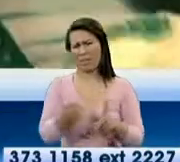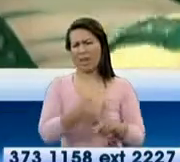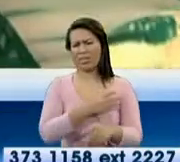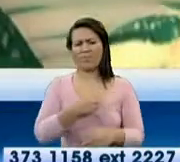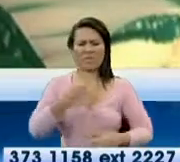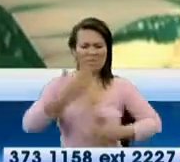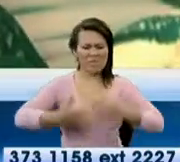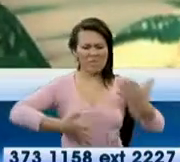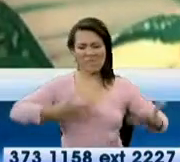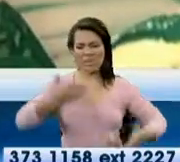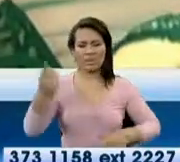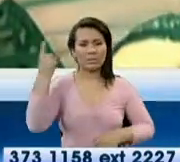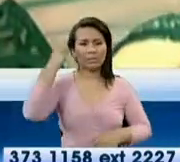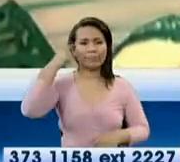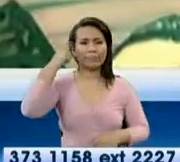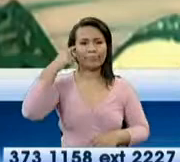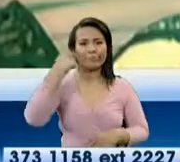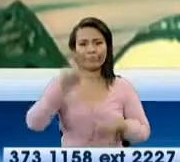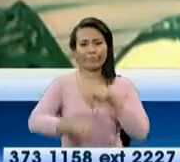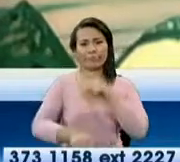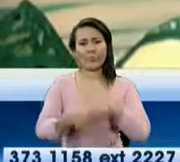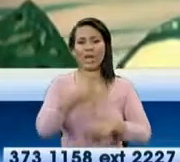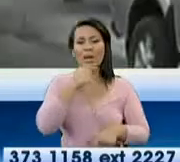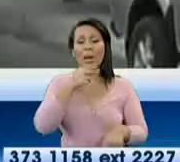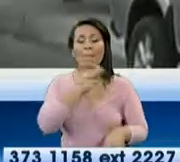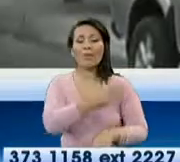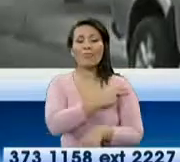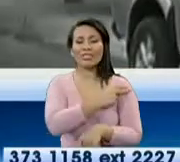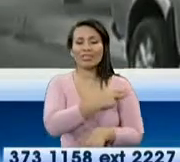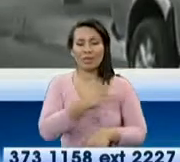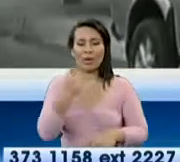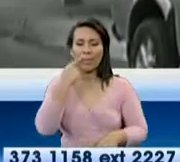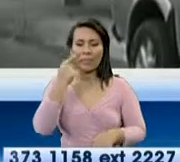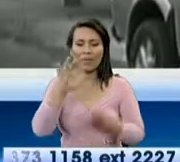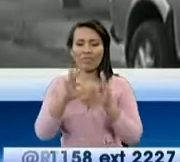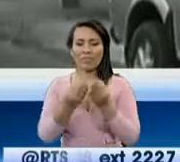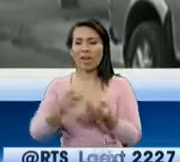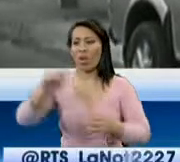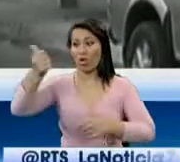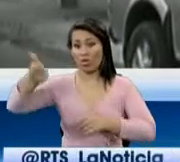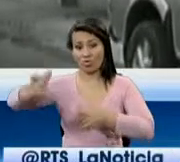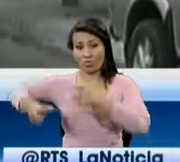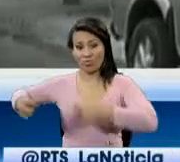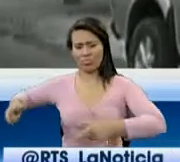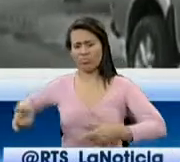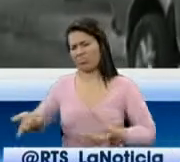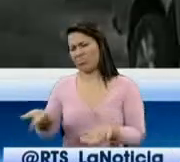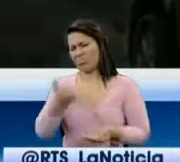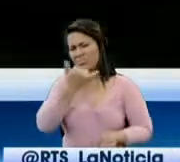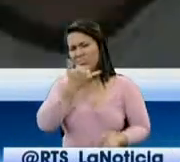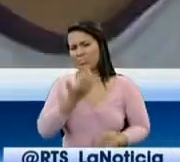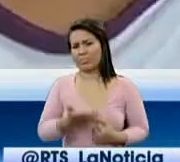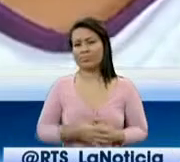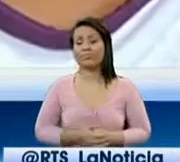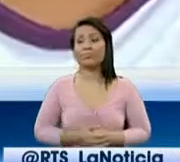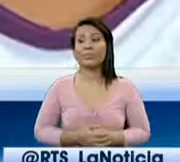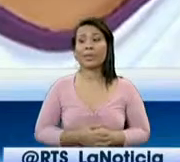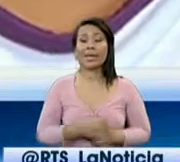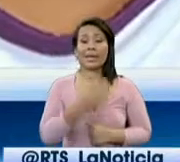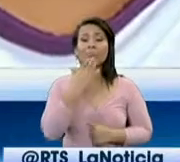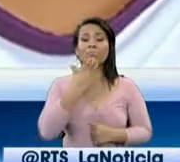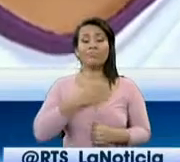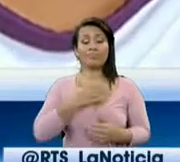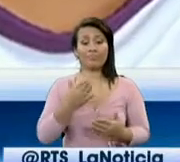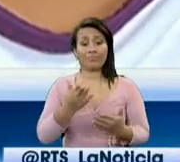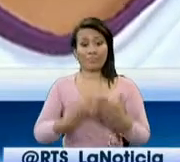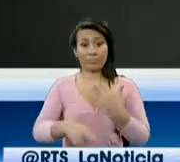verbal y psicológicamente por docentes, padres de familia y ciertos compañeros de la escuela donde se educa. Mi hijo es